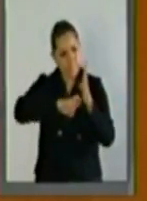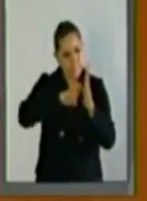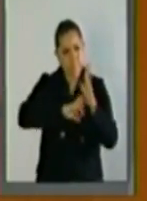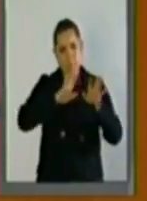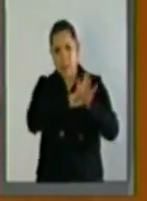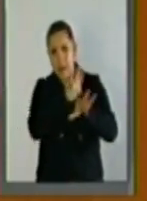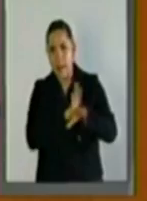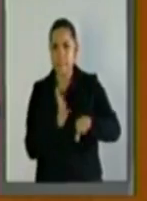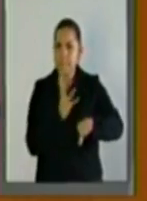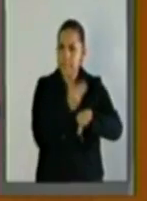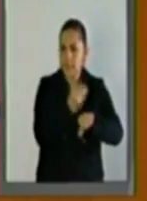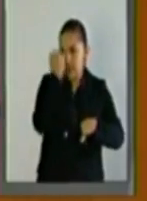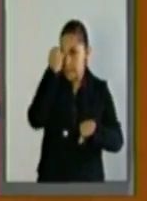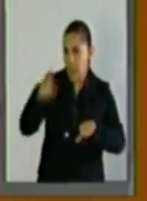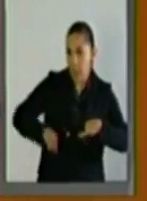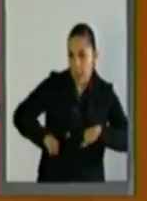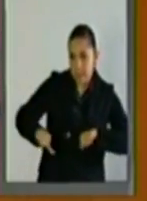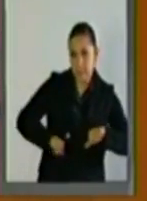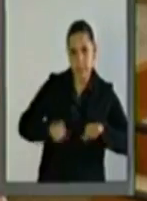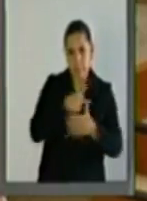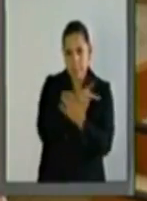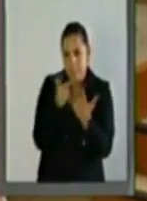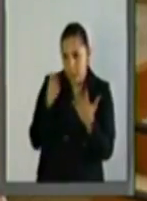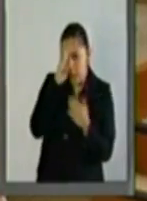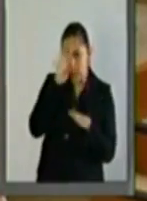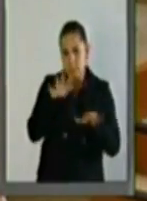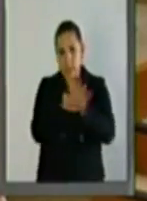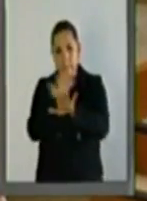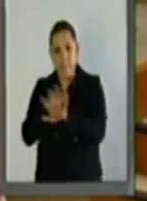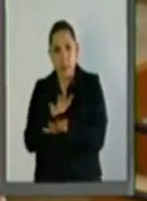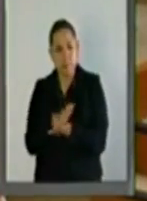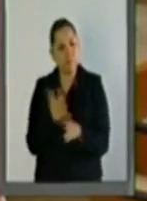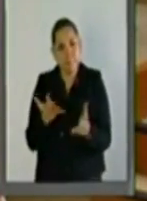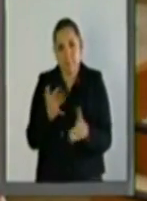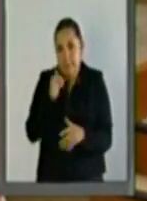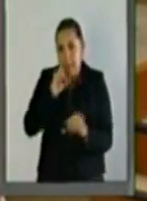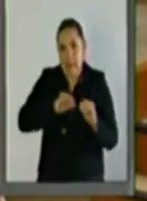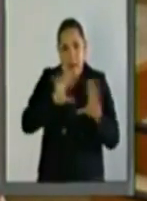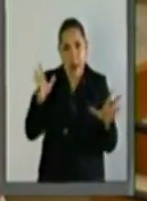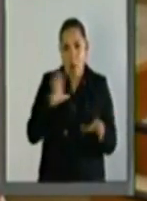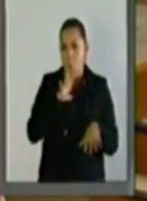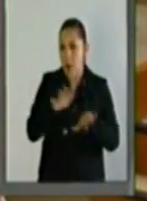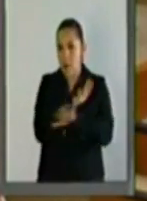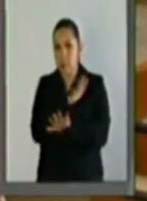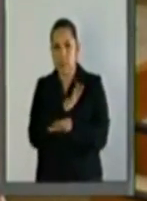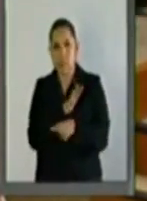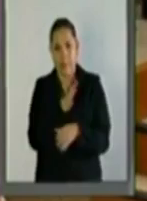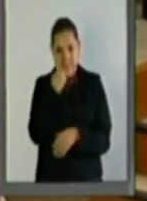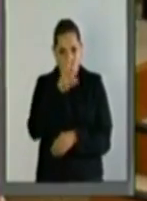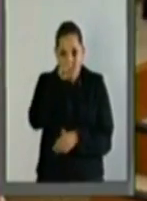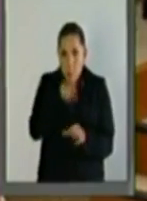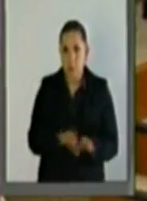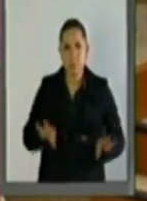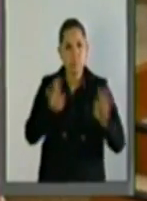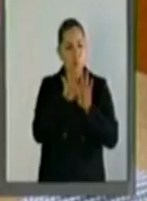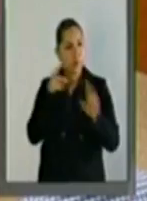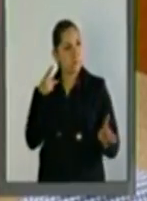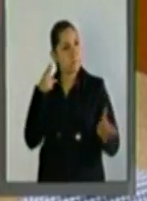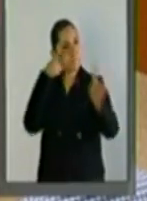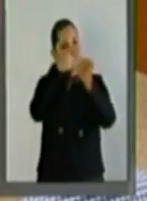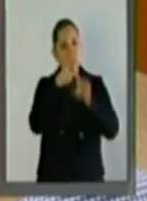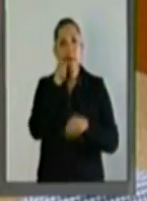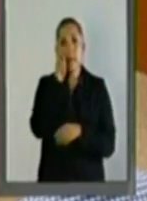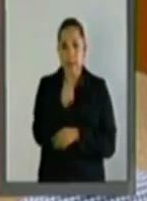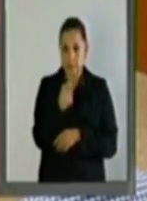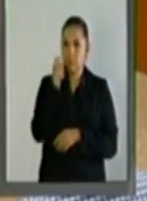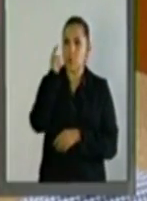política pública, indiscutiblemente que afecta, pero hay un bien superior, que es el buscar cómo hay una